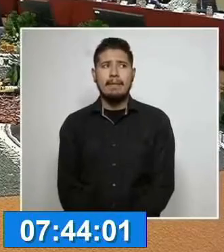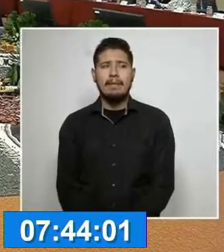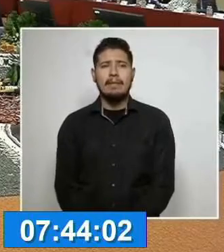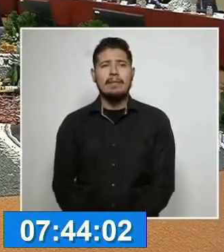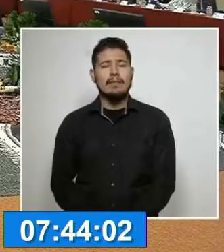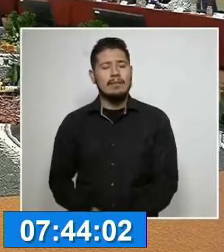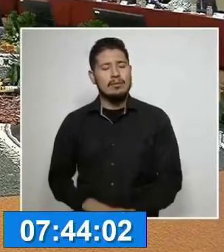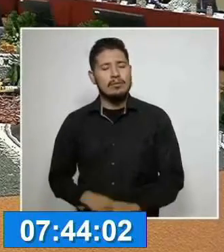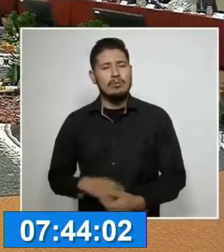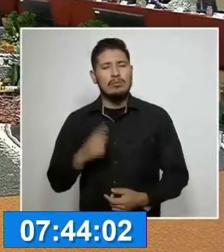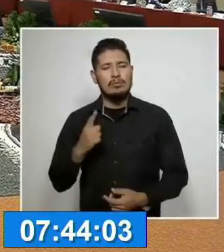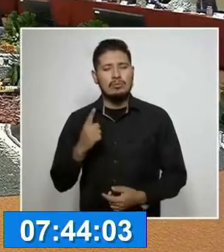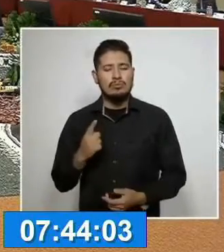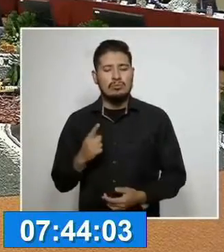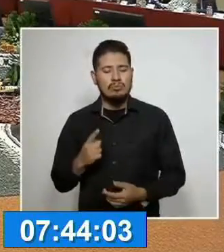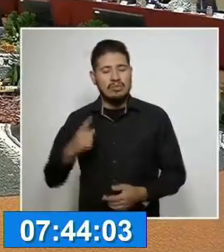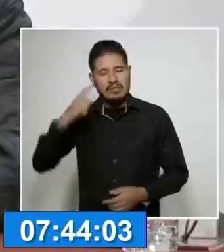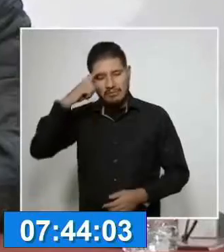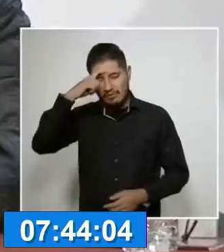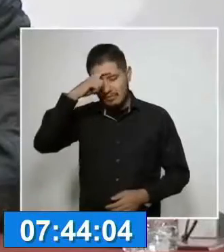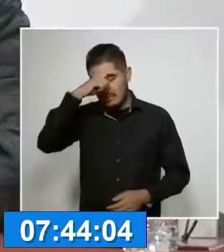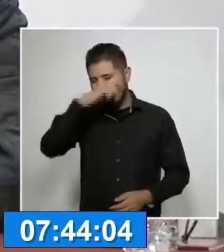momento complejo, difícil